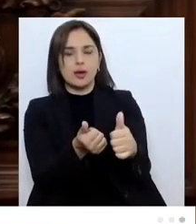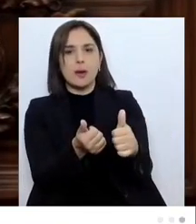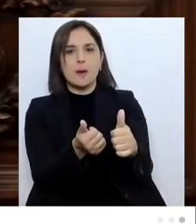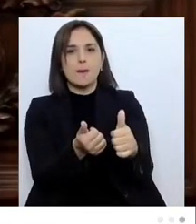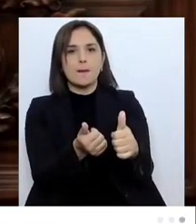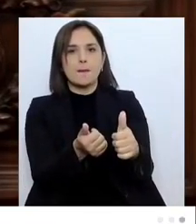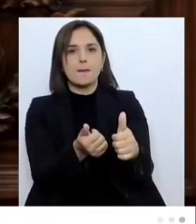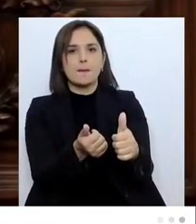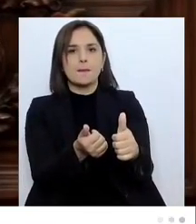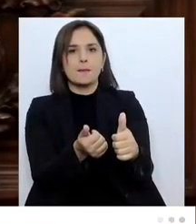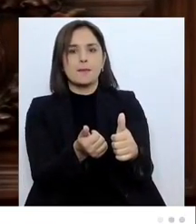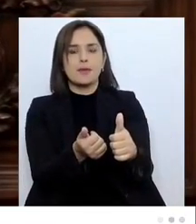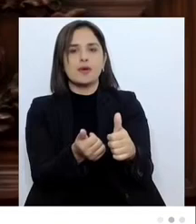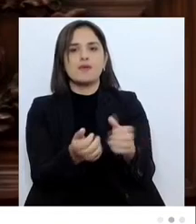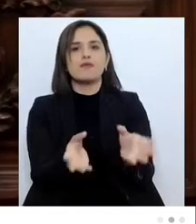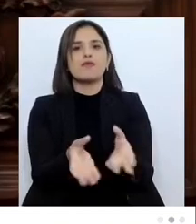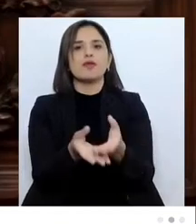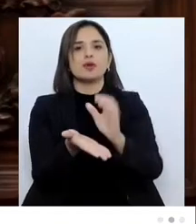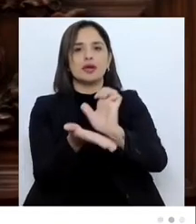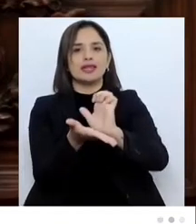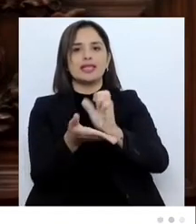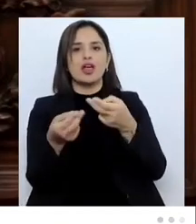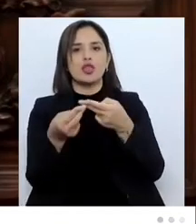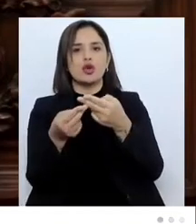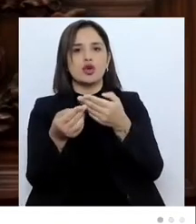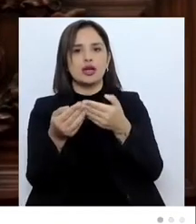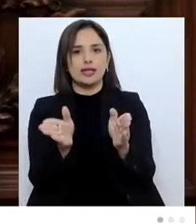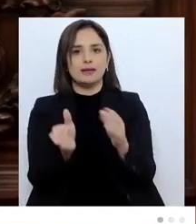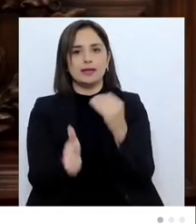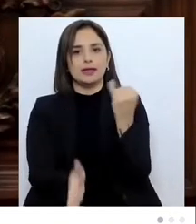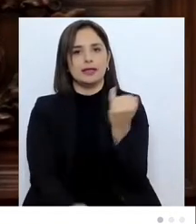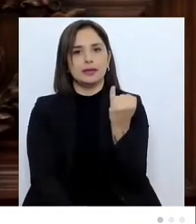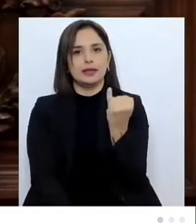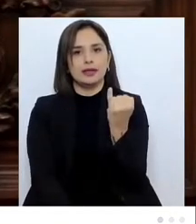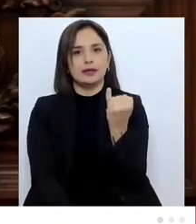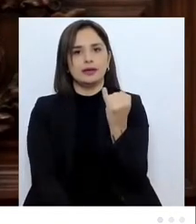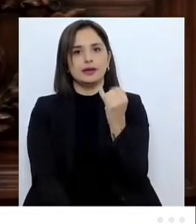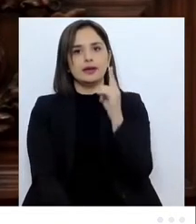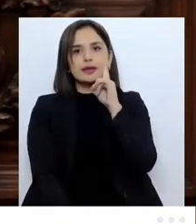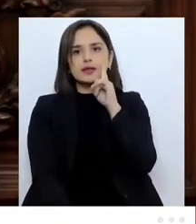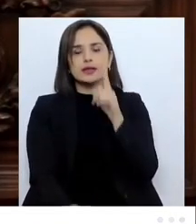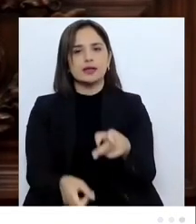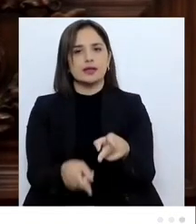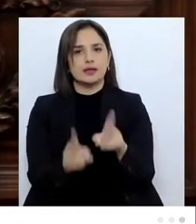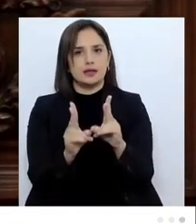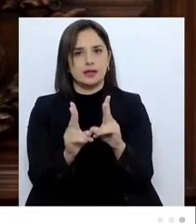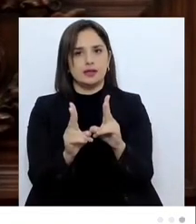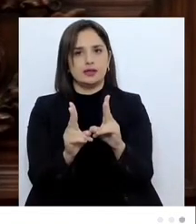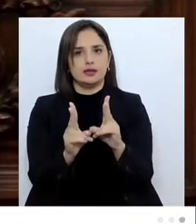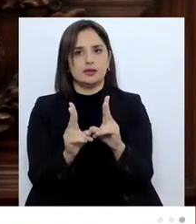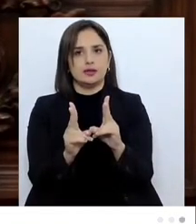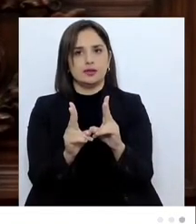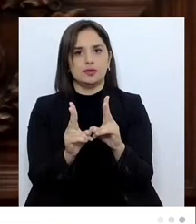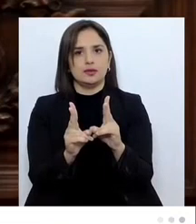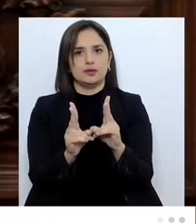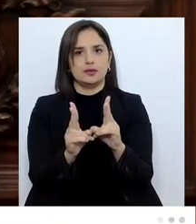por derecho un Estado libre e independiente y tienen el derecho de darse el